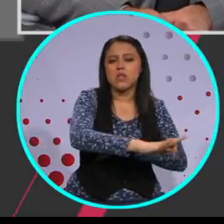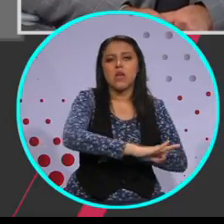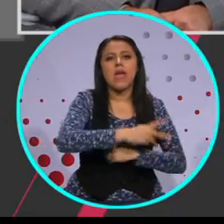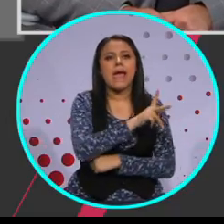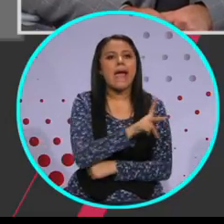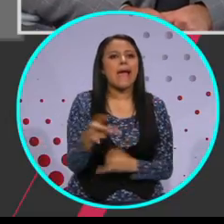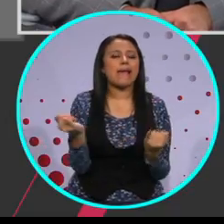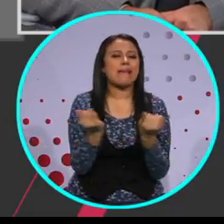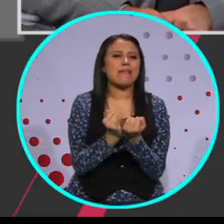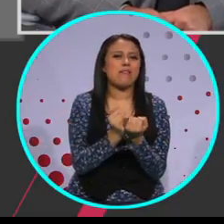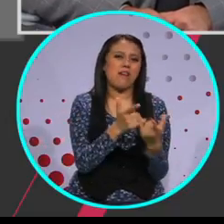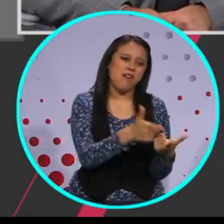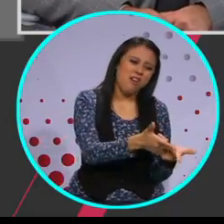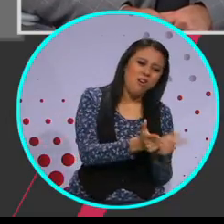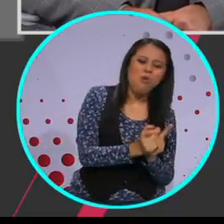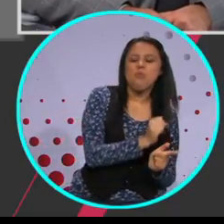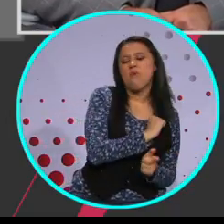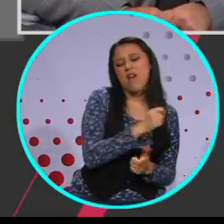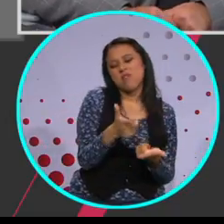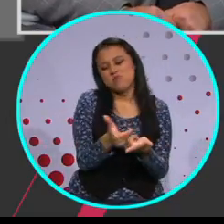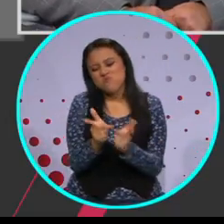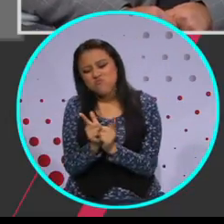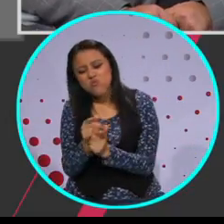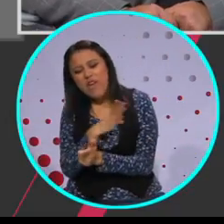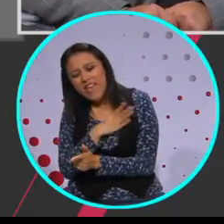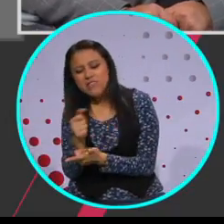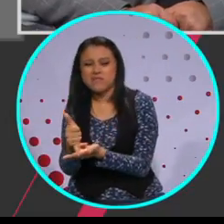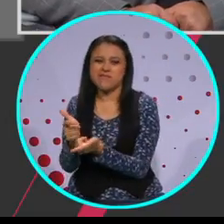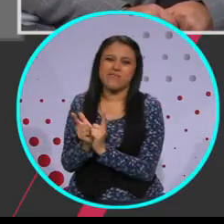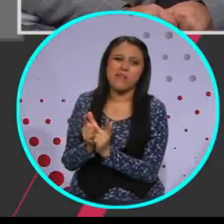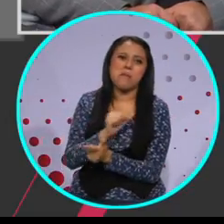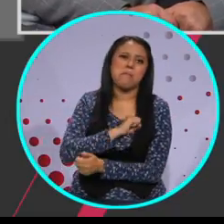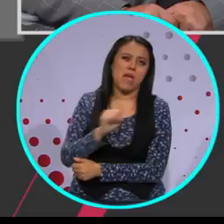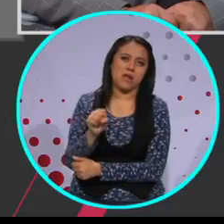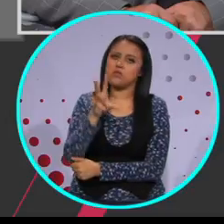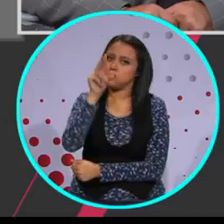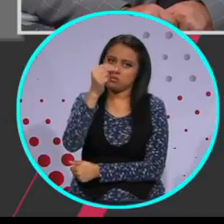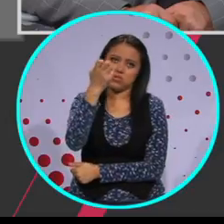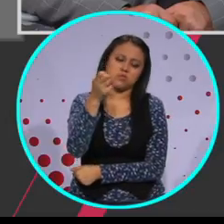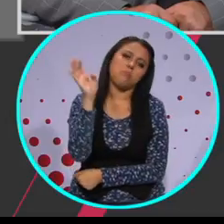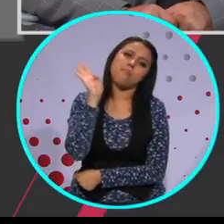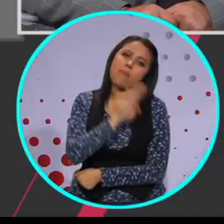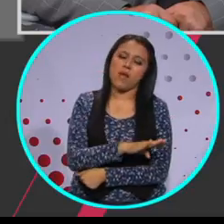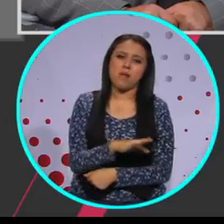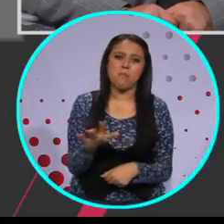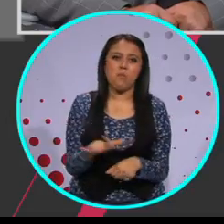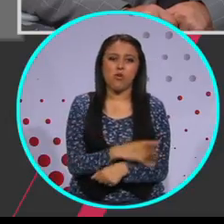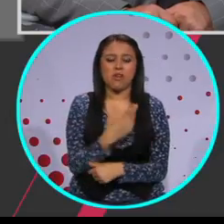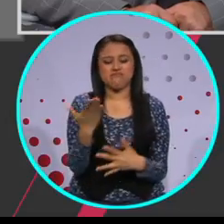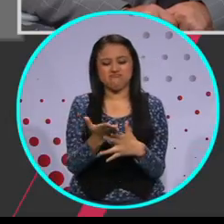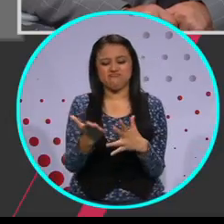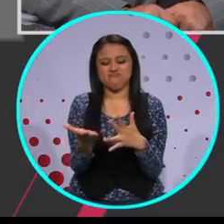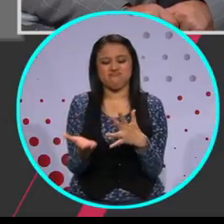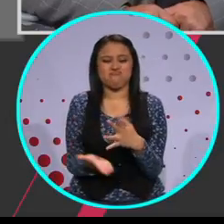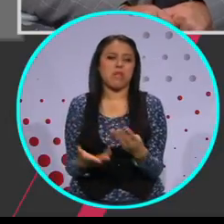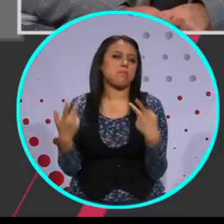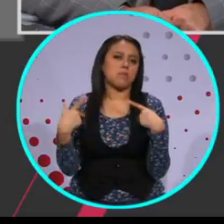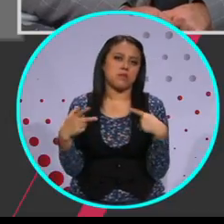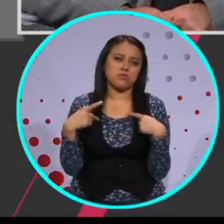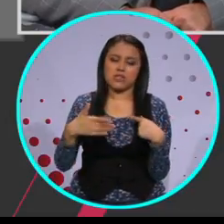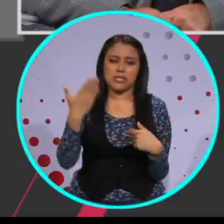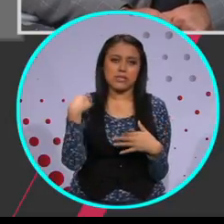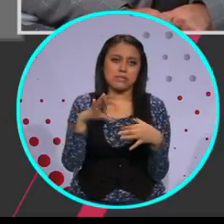decirnos que los colores son malos que los ser otros sólo son buenos y eso nos ha hecho quedar en colores en partidos en personas